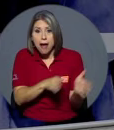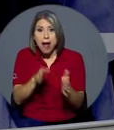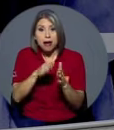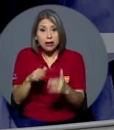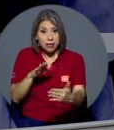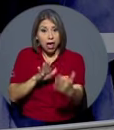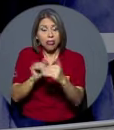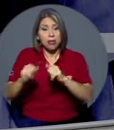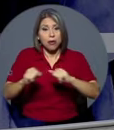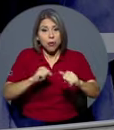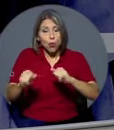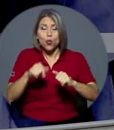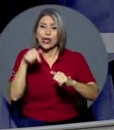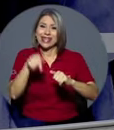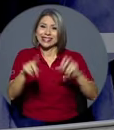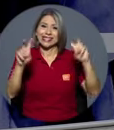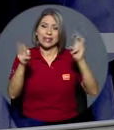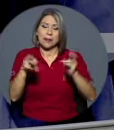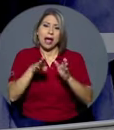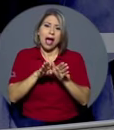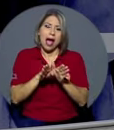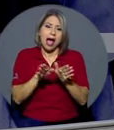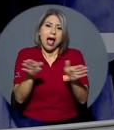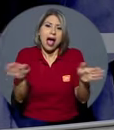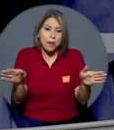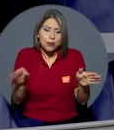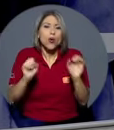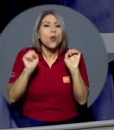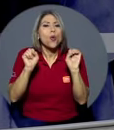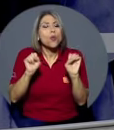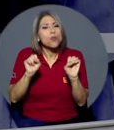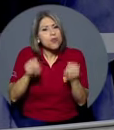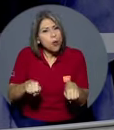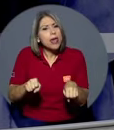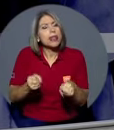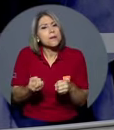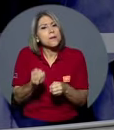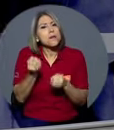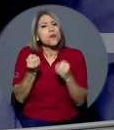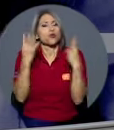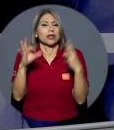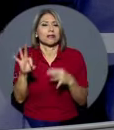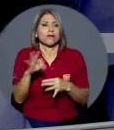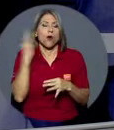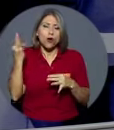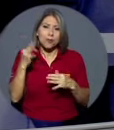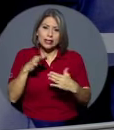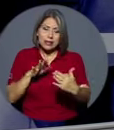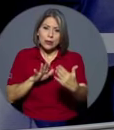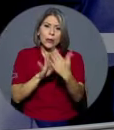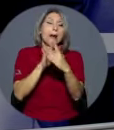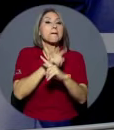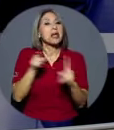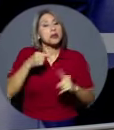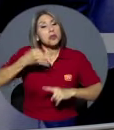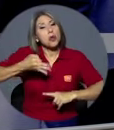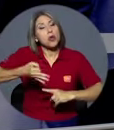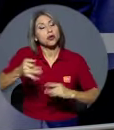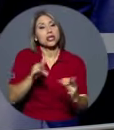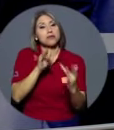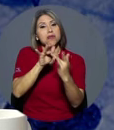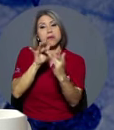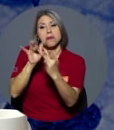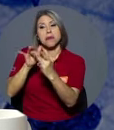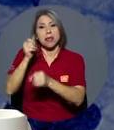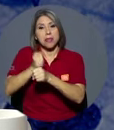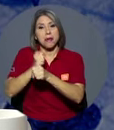también amplio, que tiene muchas formas de llevar, pero que nos obliga día a día a conectarnos, ¿verdad? Y a trabajar en forma conjunta.